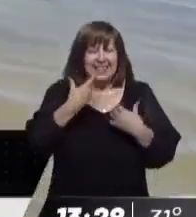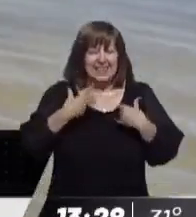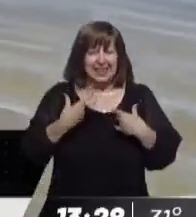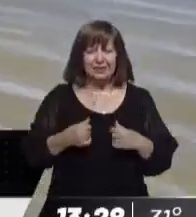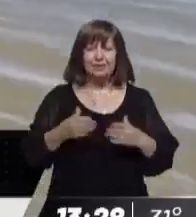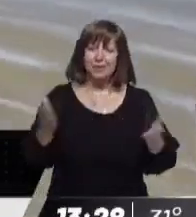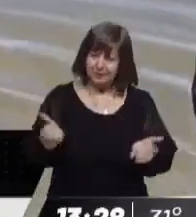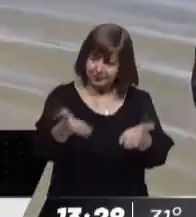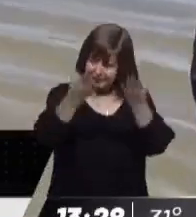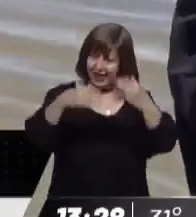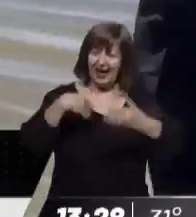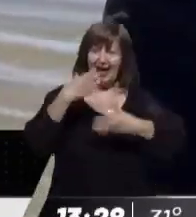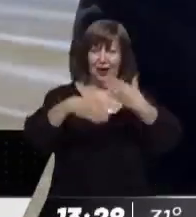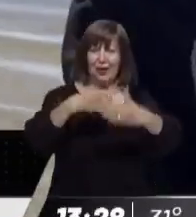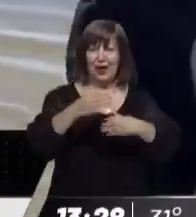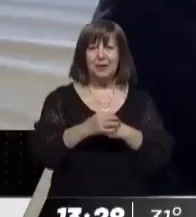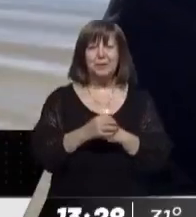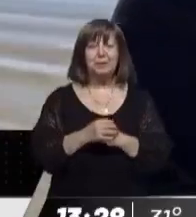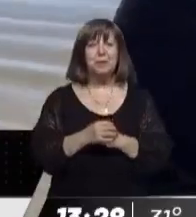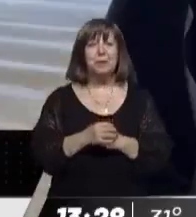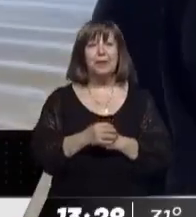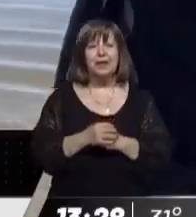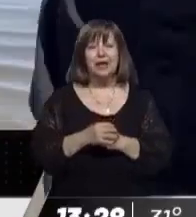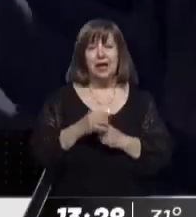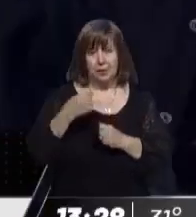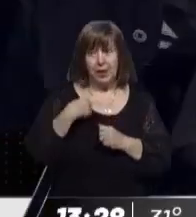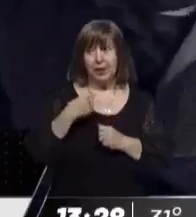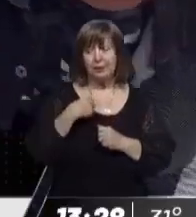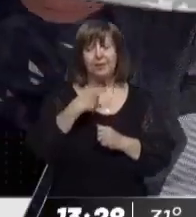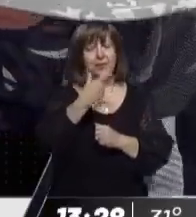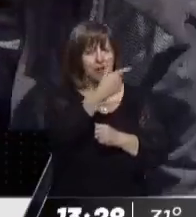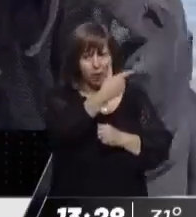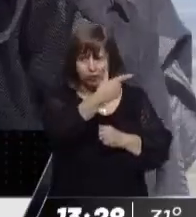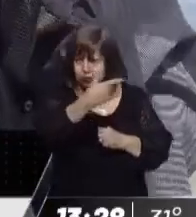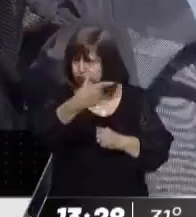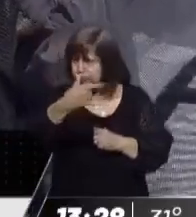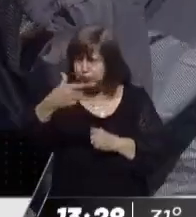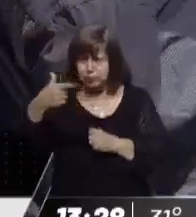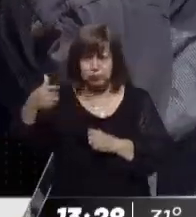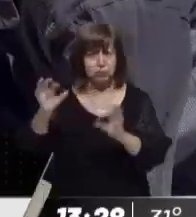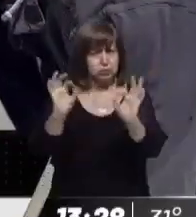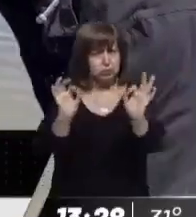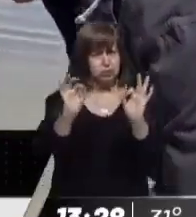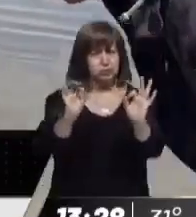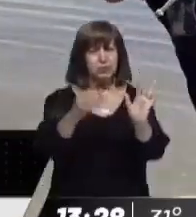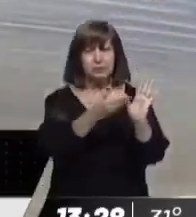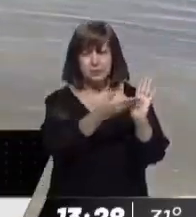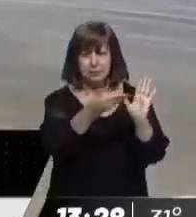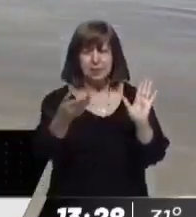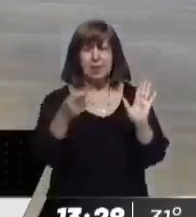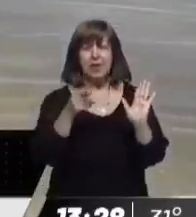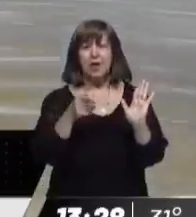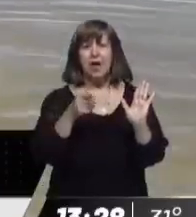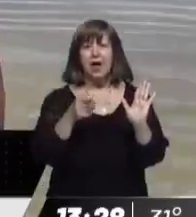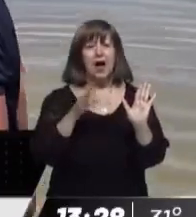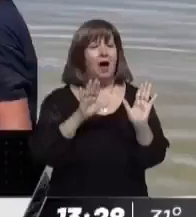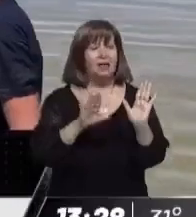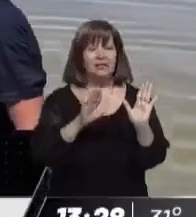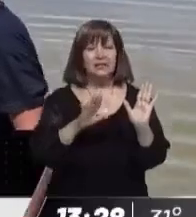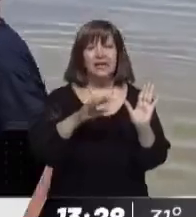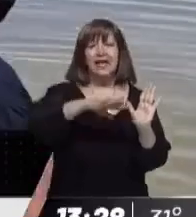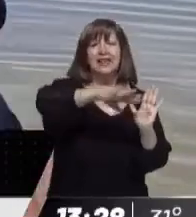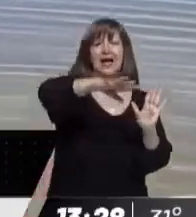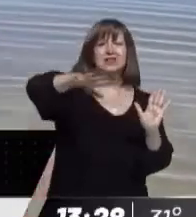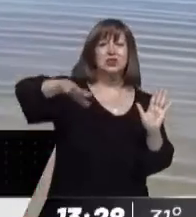seguirse divirtiendo. Fíjate una cosa, bueno, esto que hemos visto acá nosotros casualmente pasa todo el tiempo. Esta es